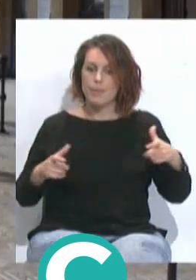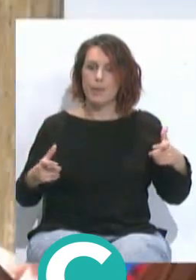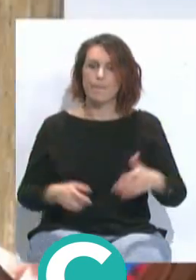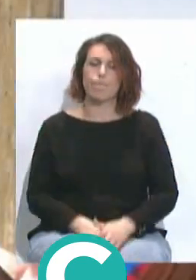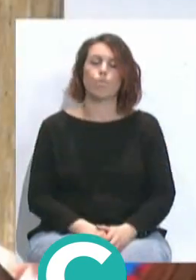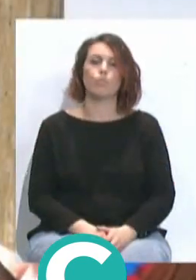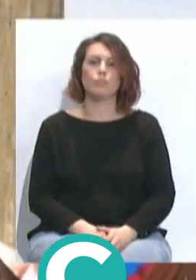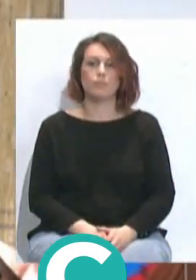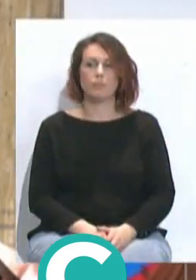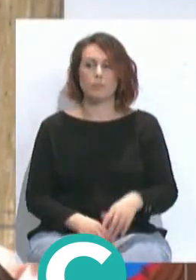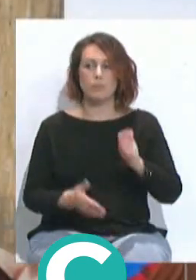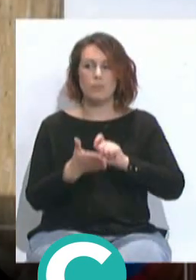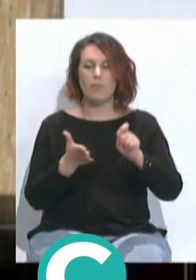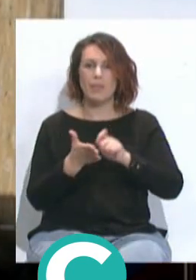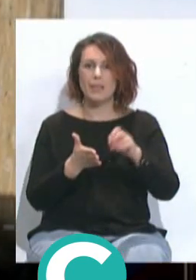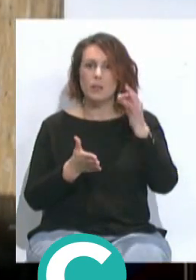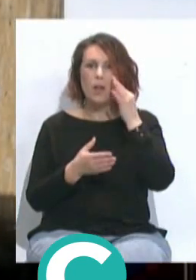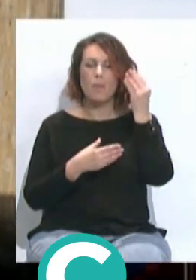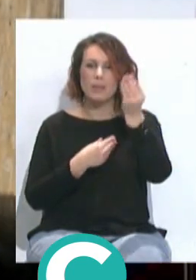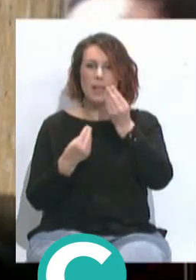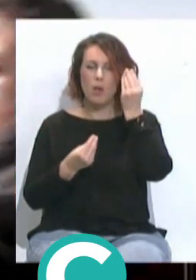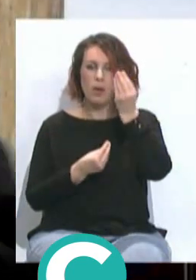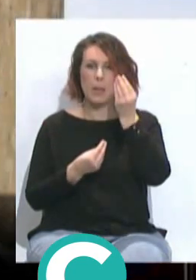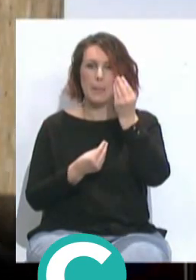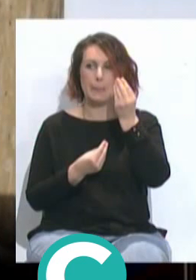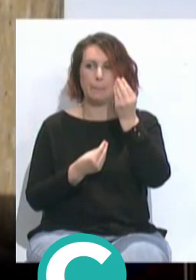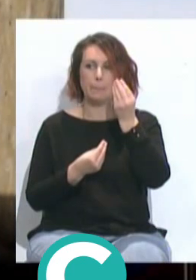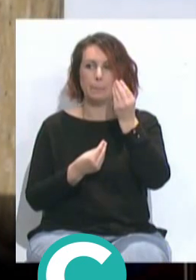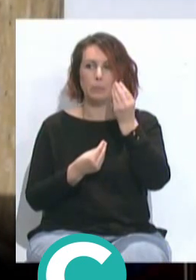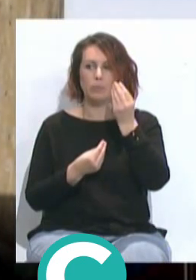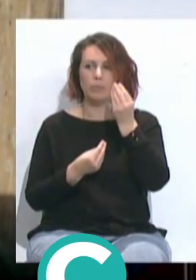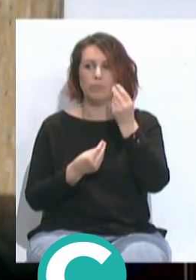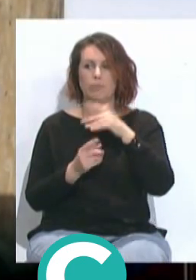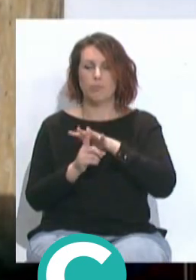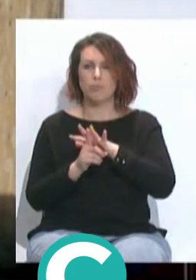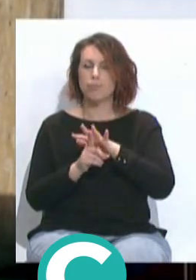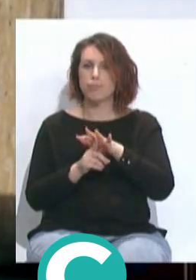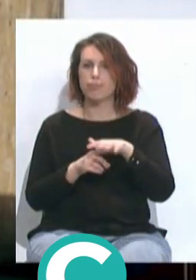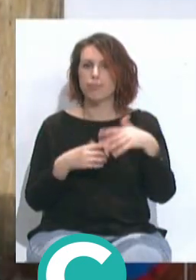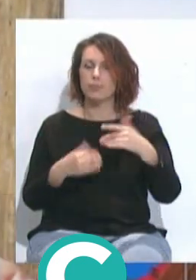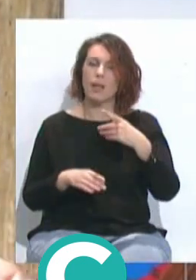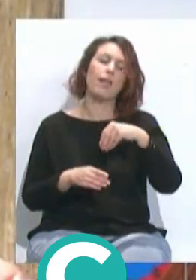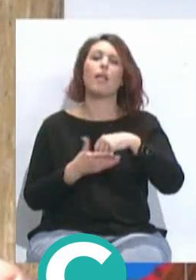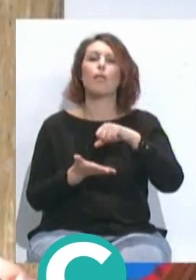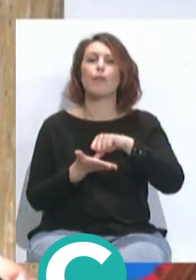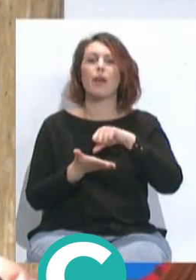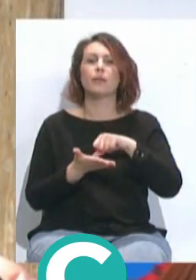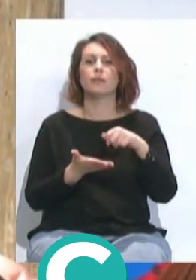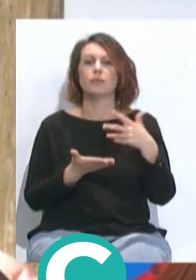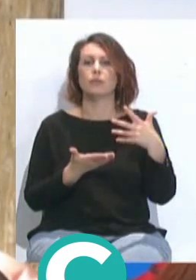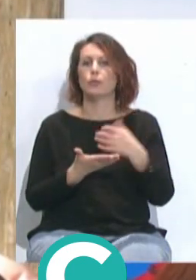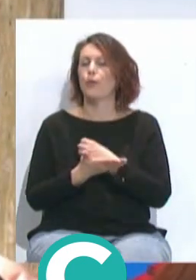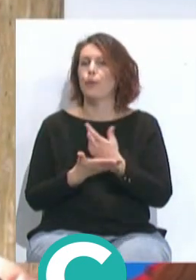una escritora pensadora muy influyente no solamente en la ciudad sino en todo